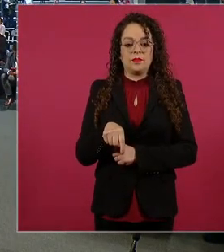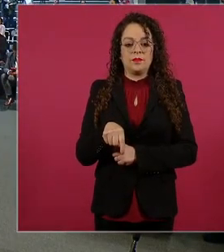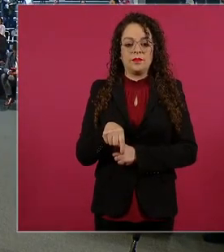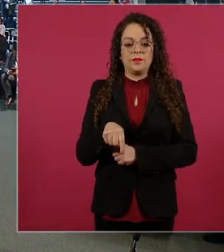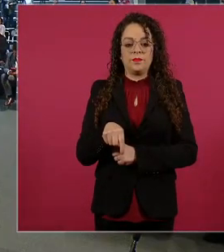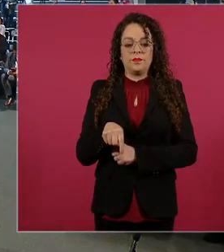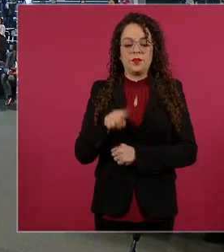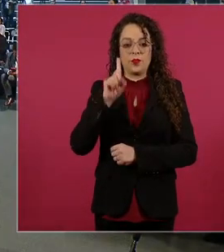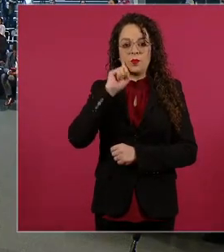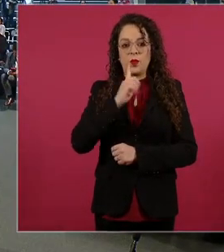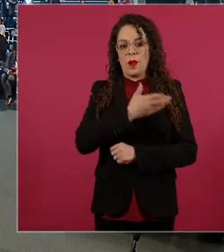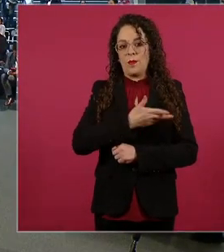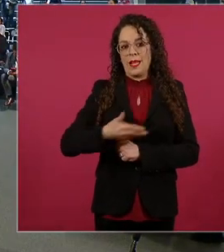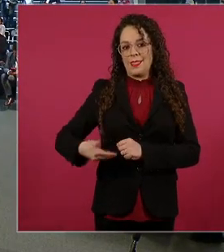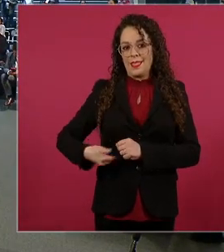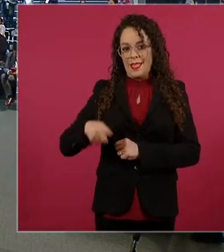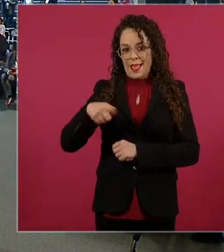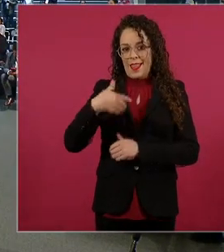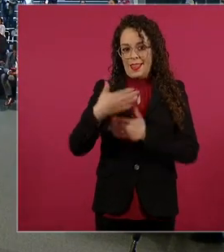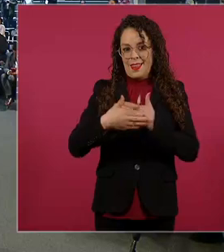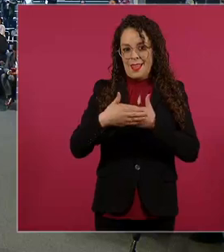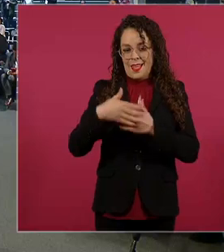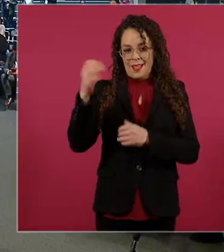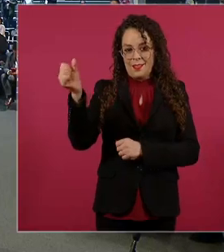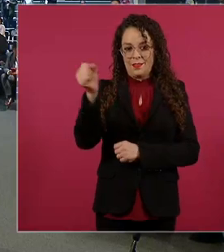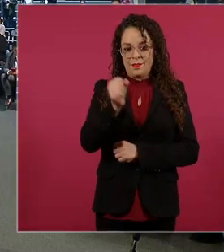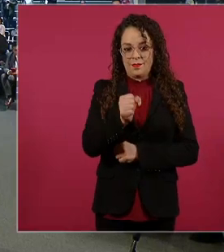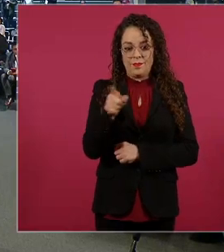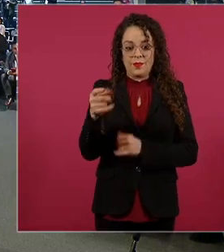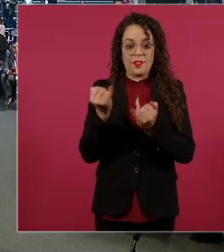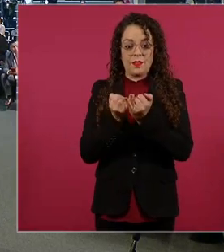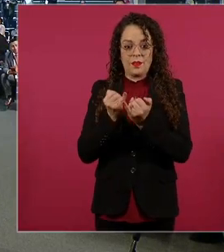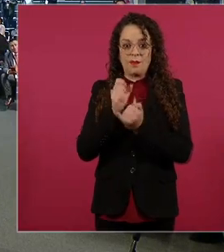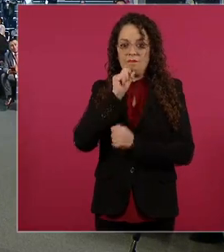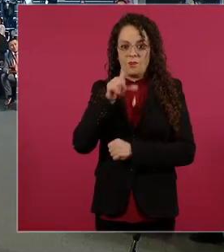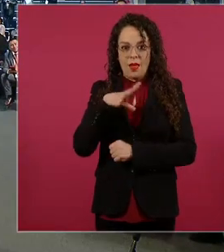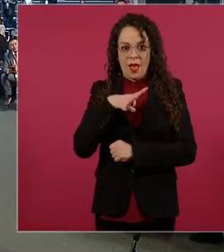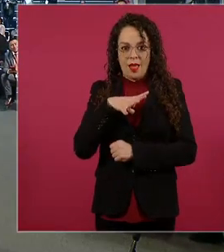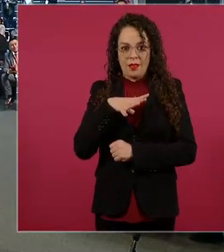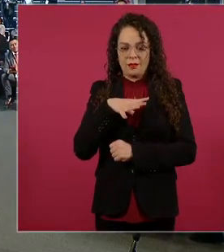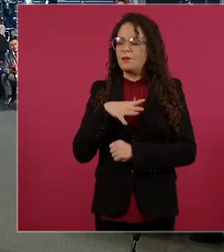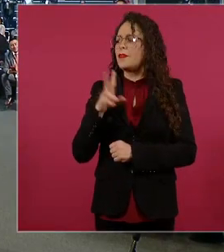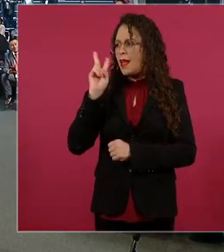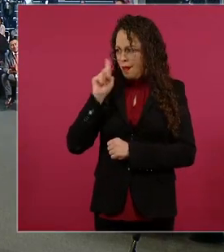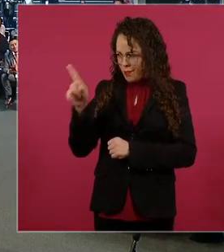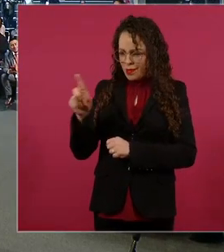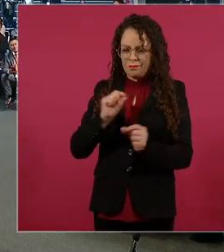hizo uno también a ver por que